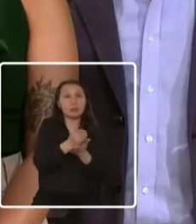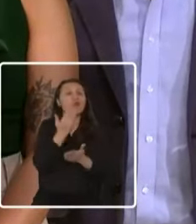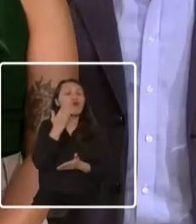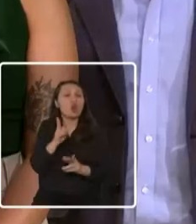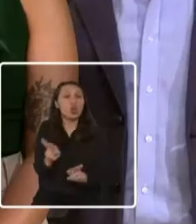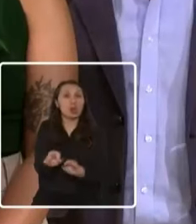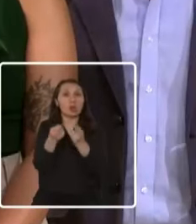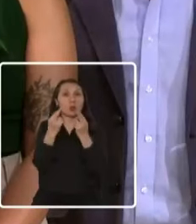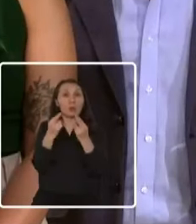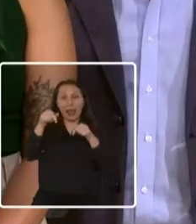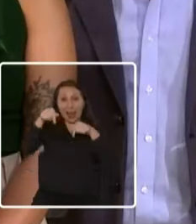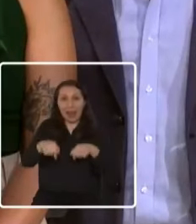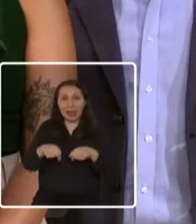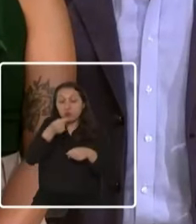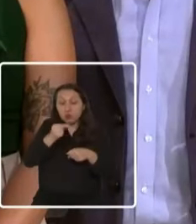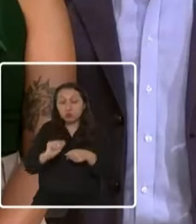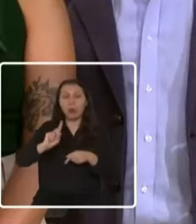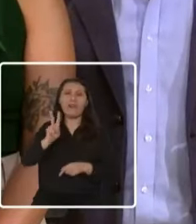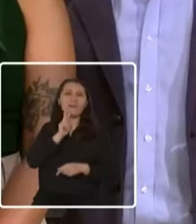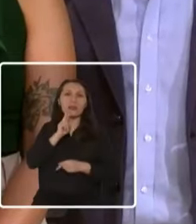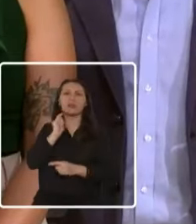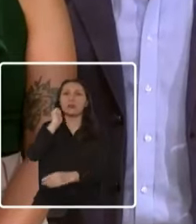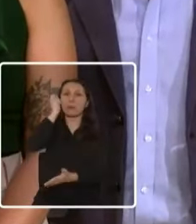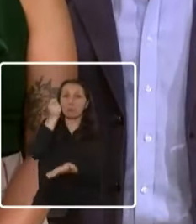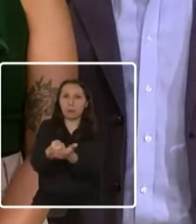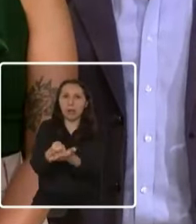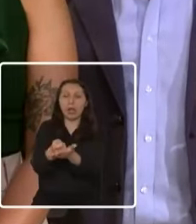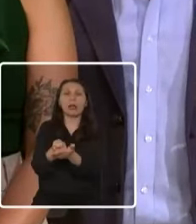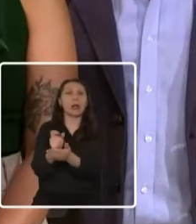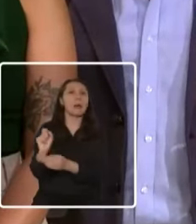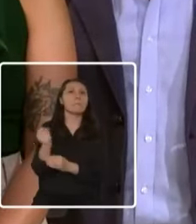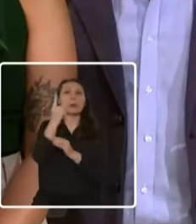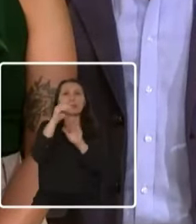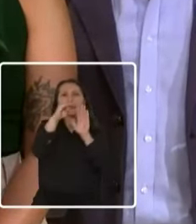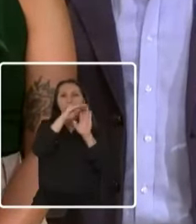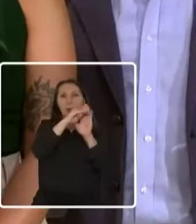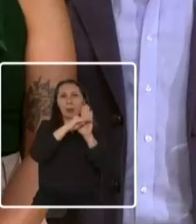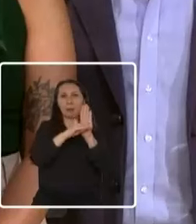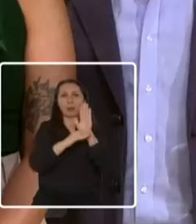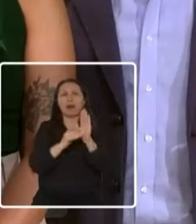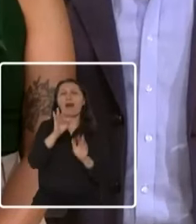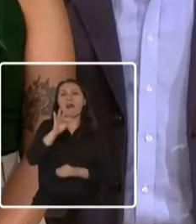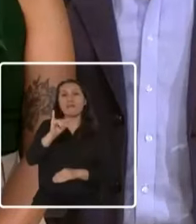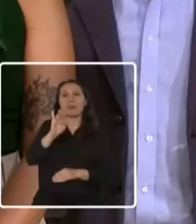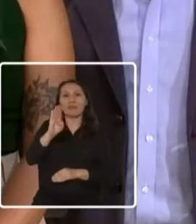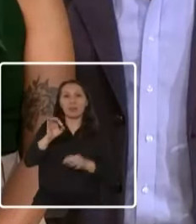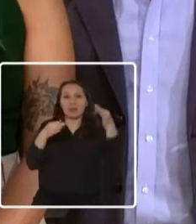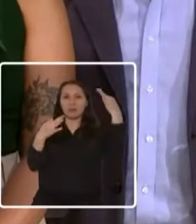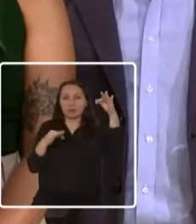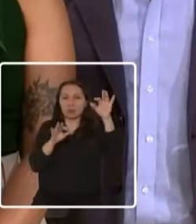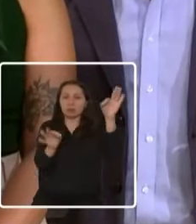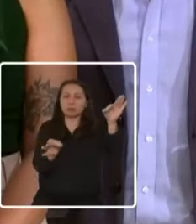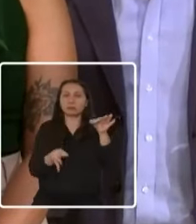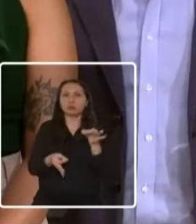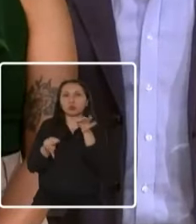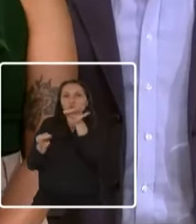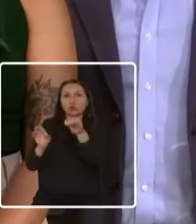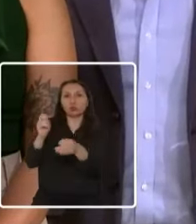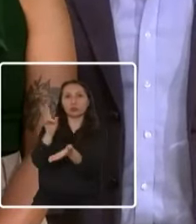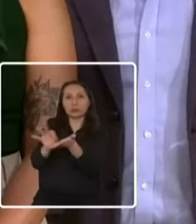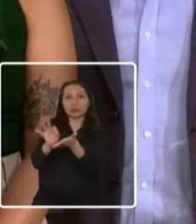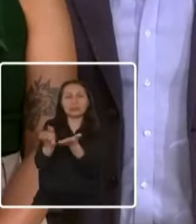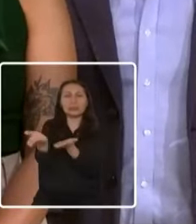del bono de recuperación, por tanto, este viernes, con el objeto de poder acumular un primer listado de fichas FIBE que va a ser entregado por la Subsecretaría